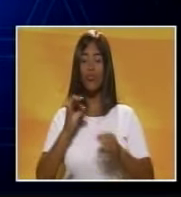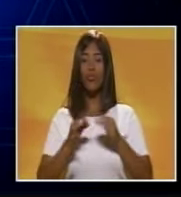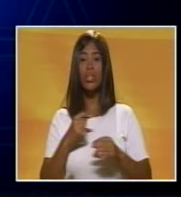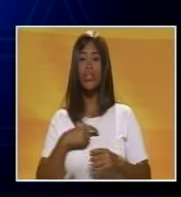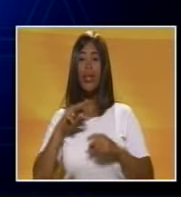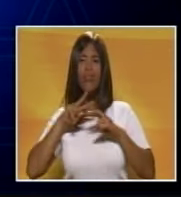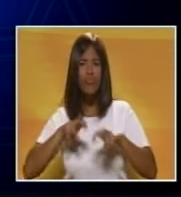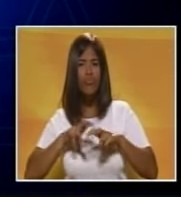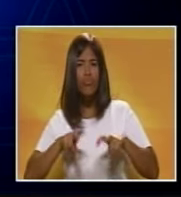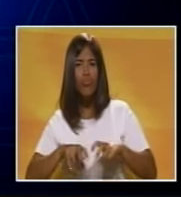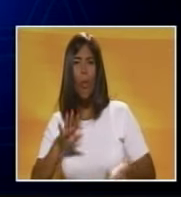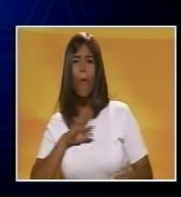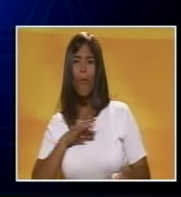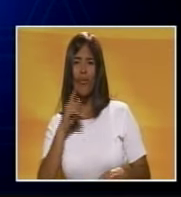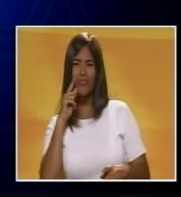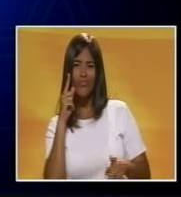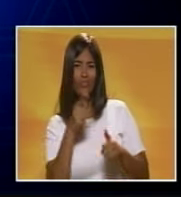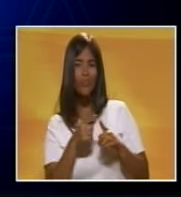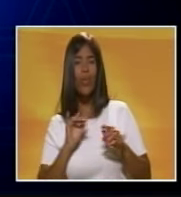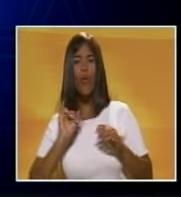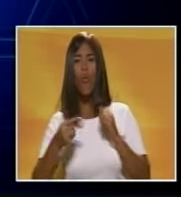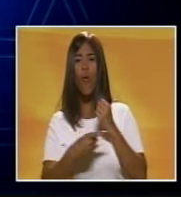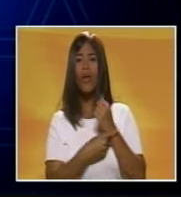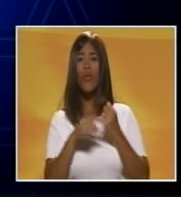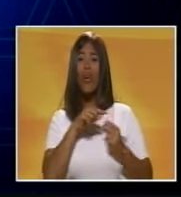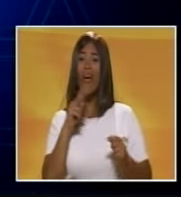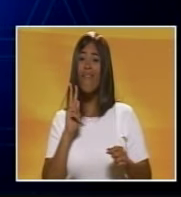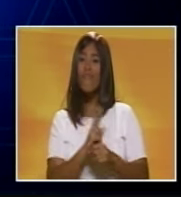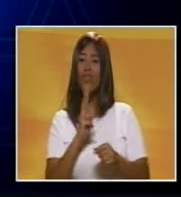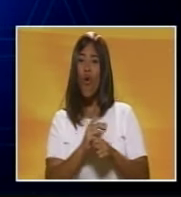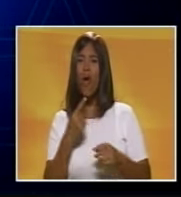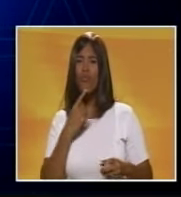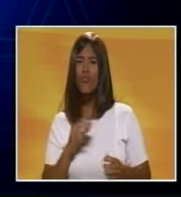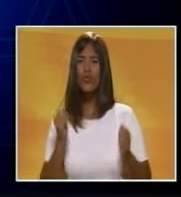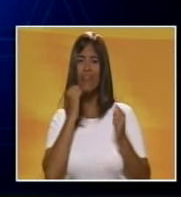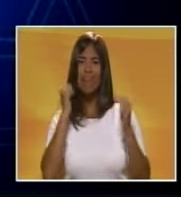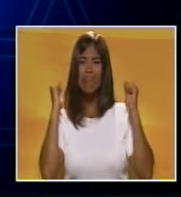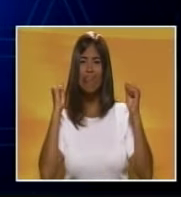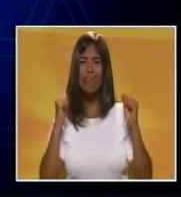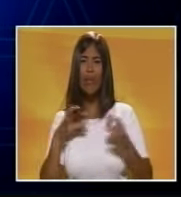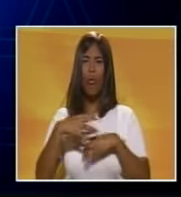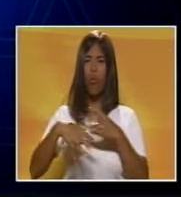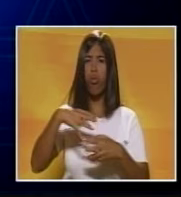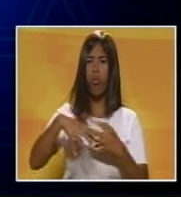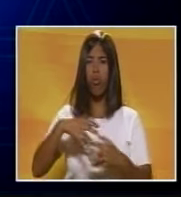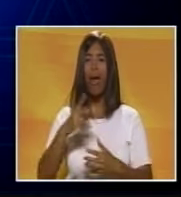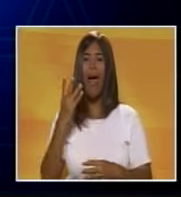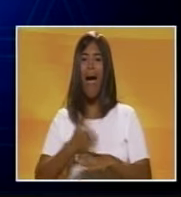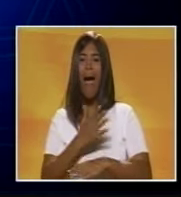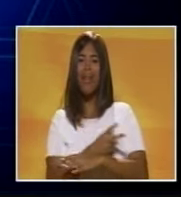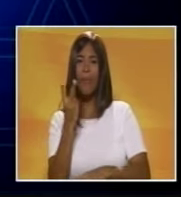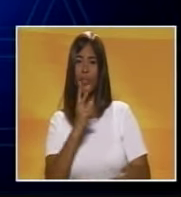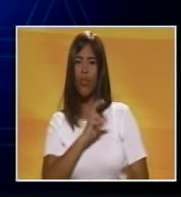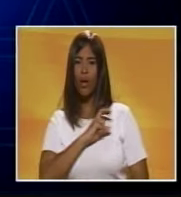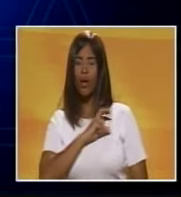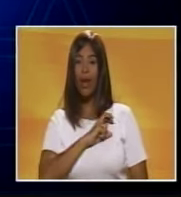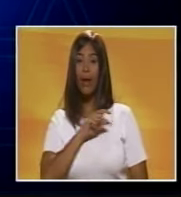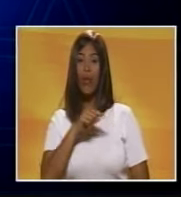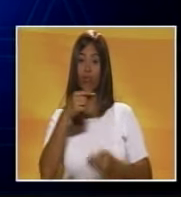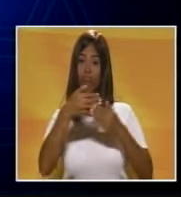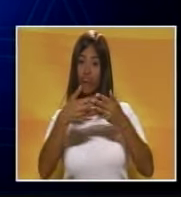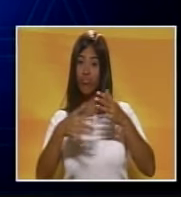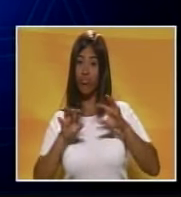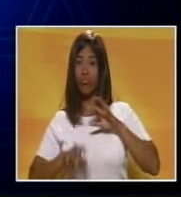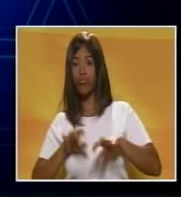averiguación a Guaidó por su presunta relación con actos violentos que se originaron en el país a partir del pasado 22 de enero. En el texto,